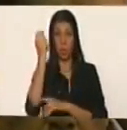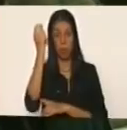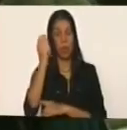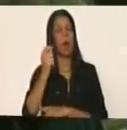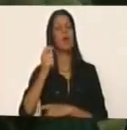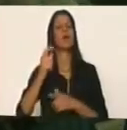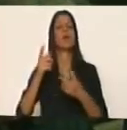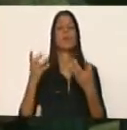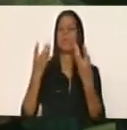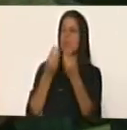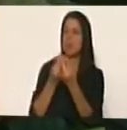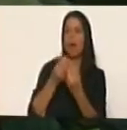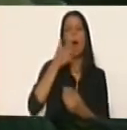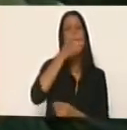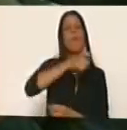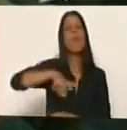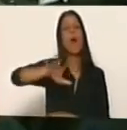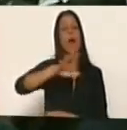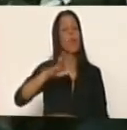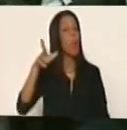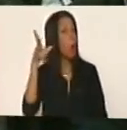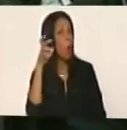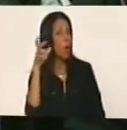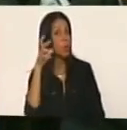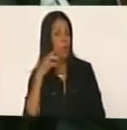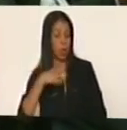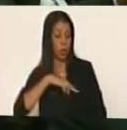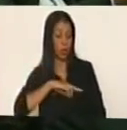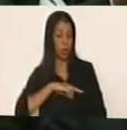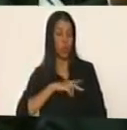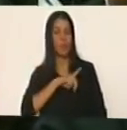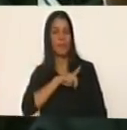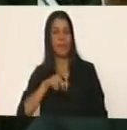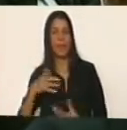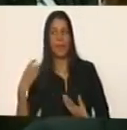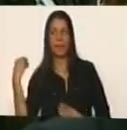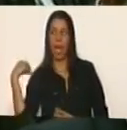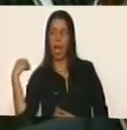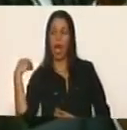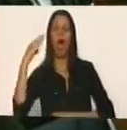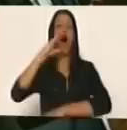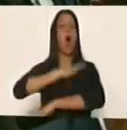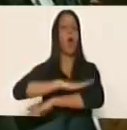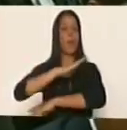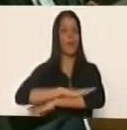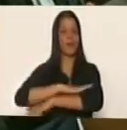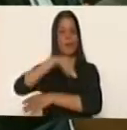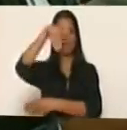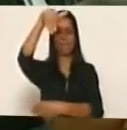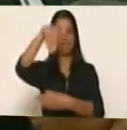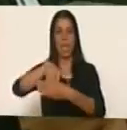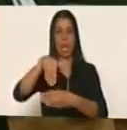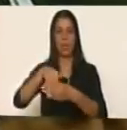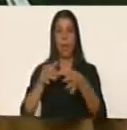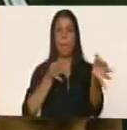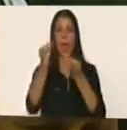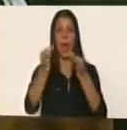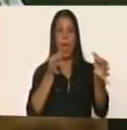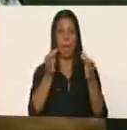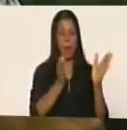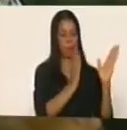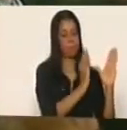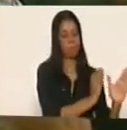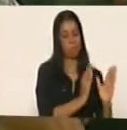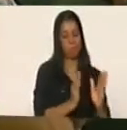de Venezuela que está allí escuchándonos, debemos sumarnos al llamado a la programación de estas elecciones municipales,